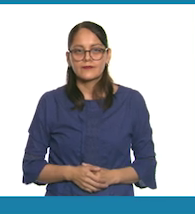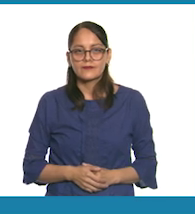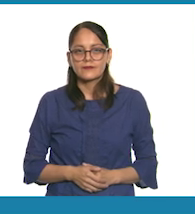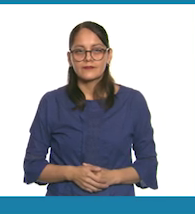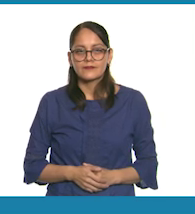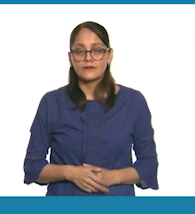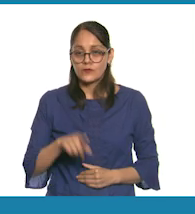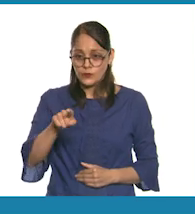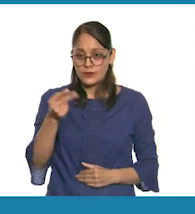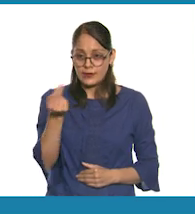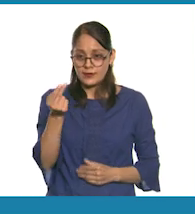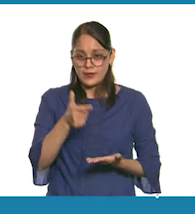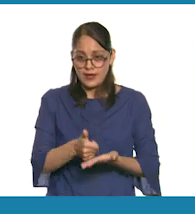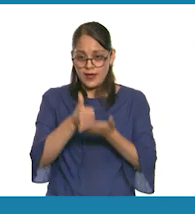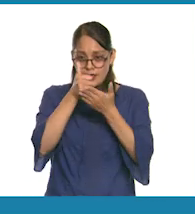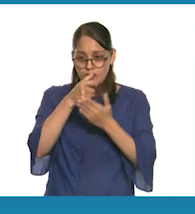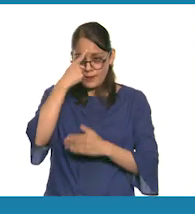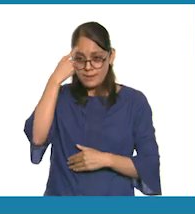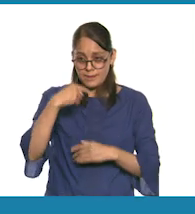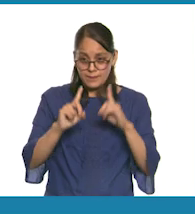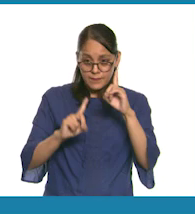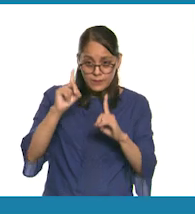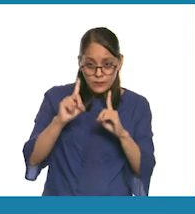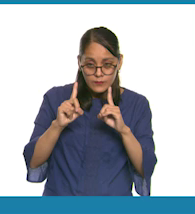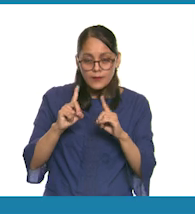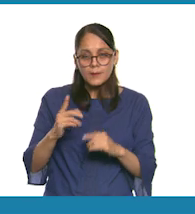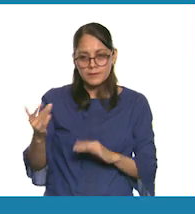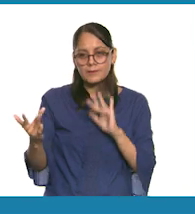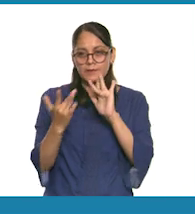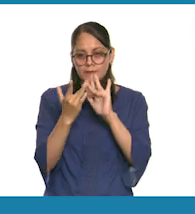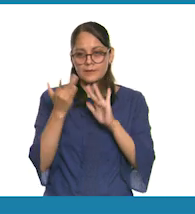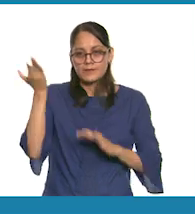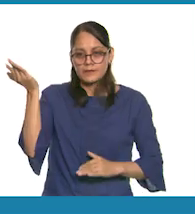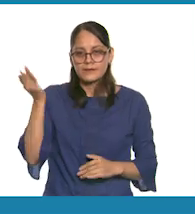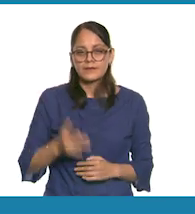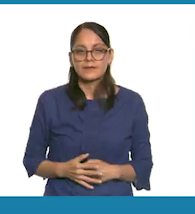Si necesitas ayuda para resolver tus dudas, contáctanos.